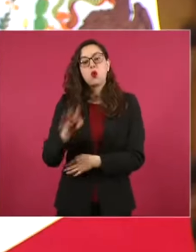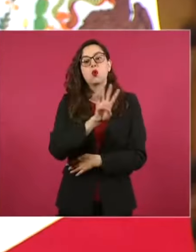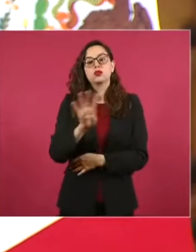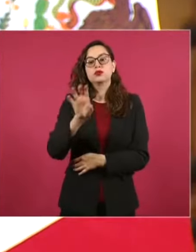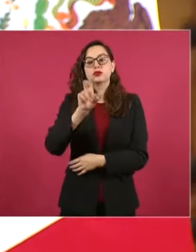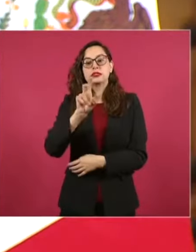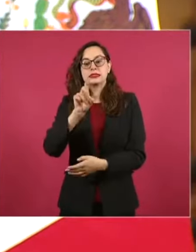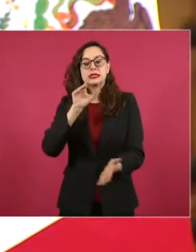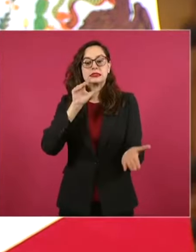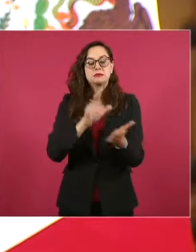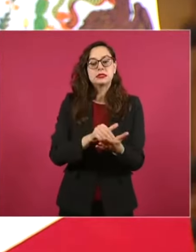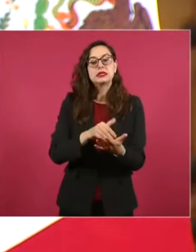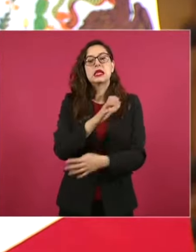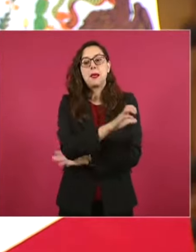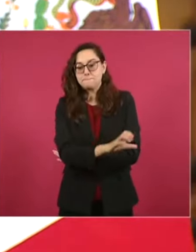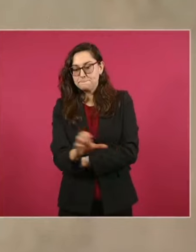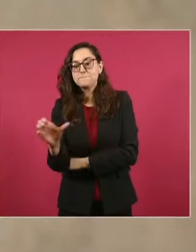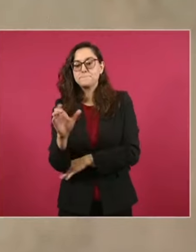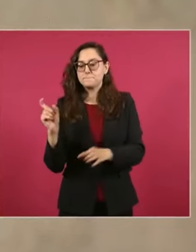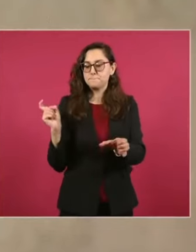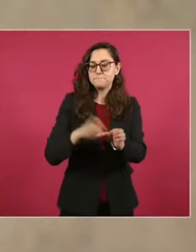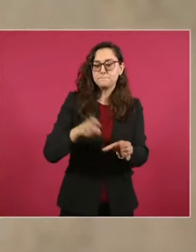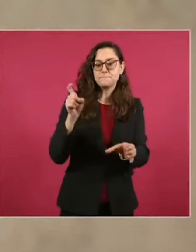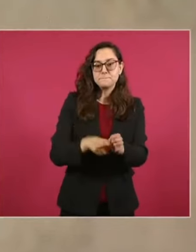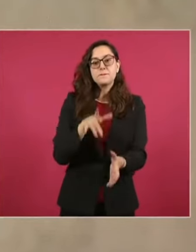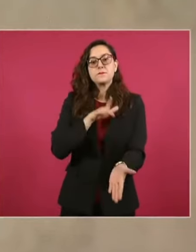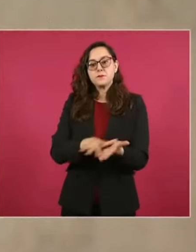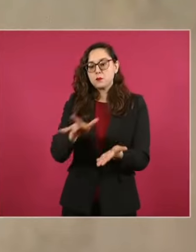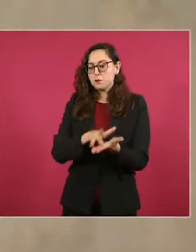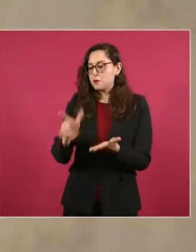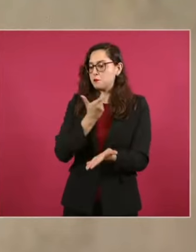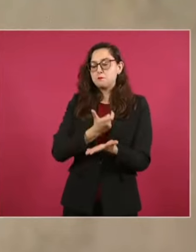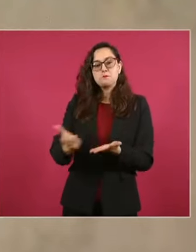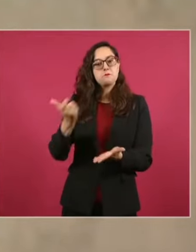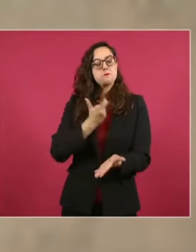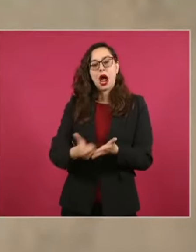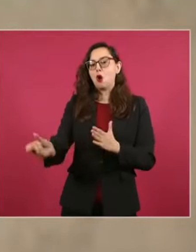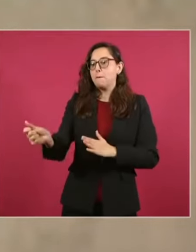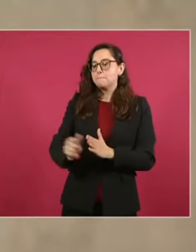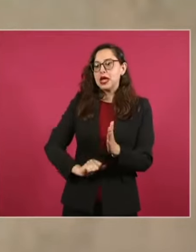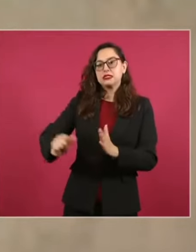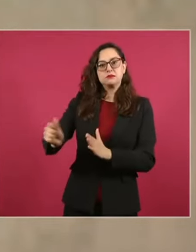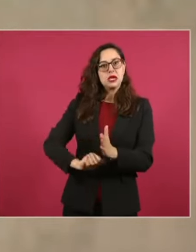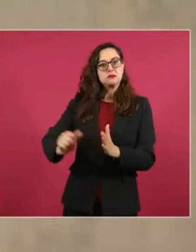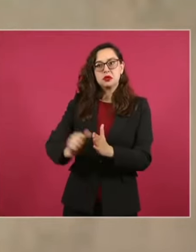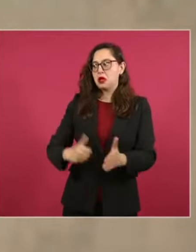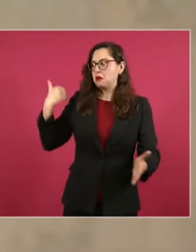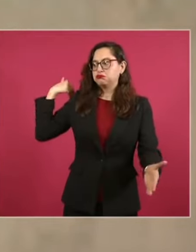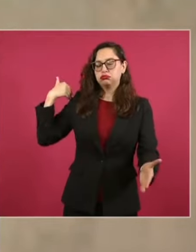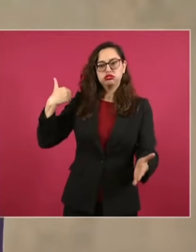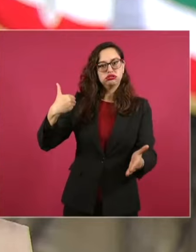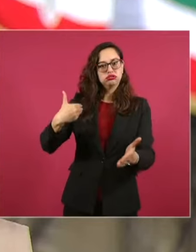433,000 campesinos son apoyados con jornales permanentes desde el principio del